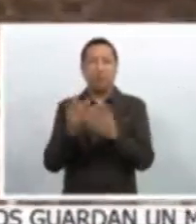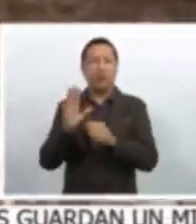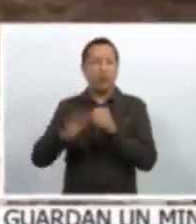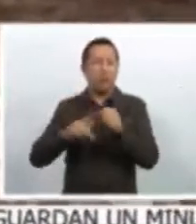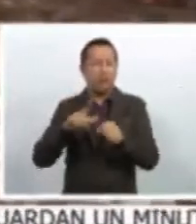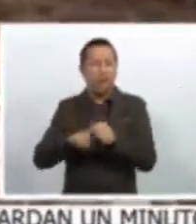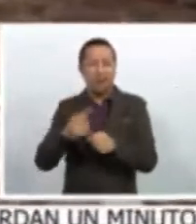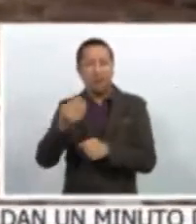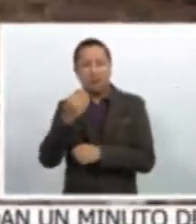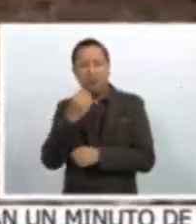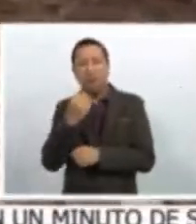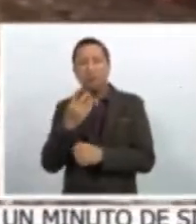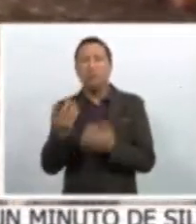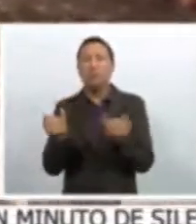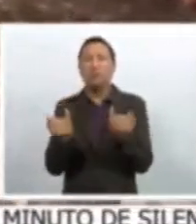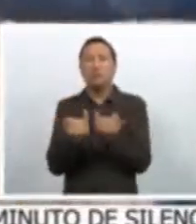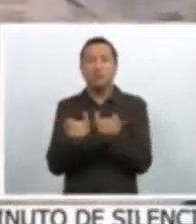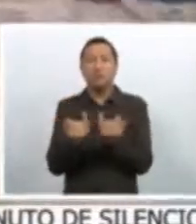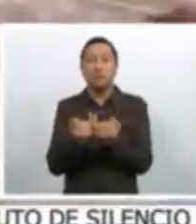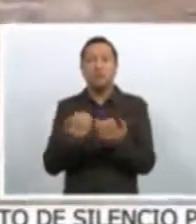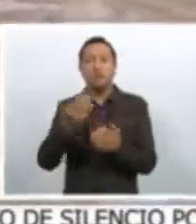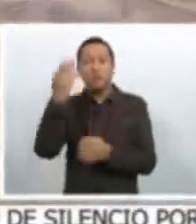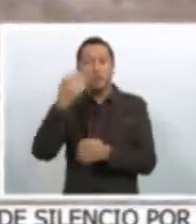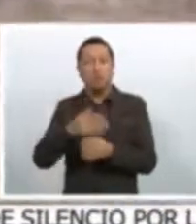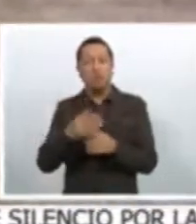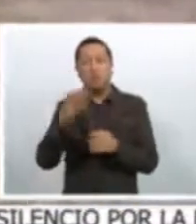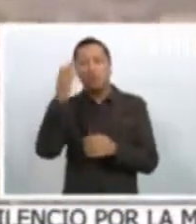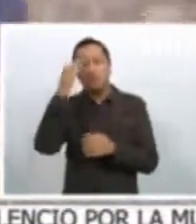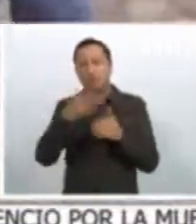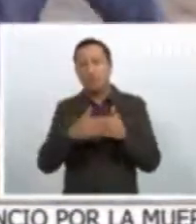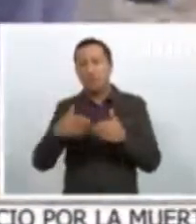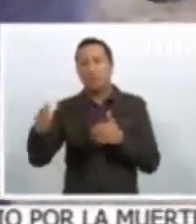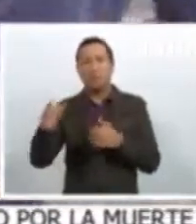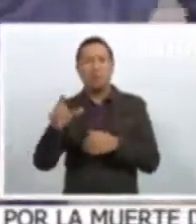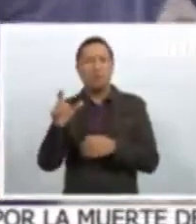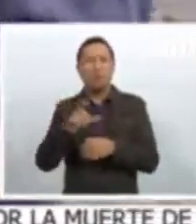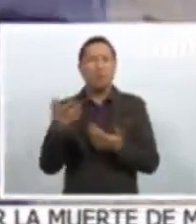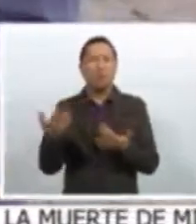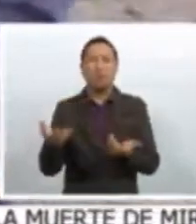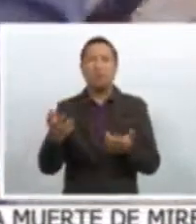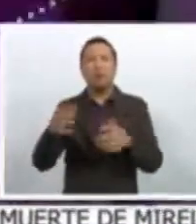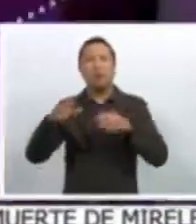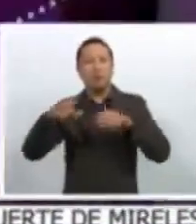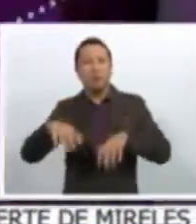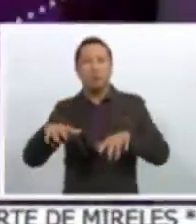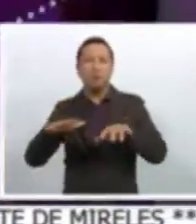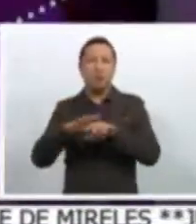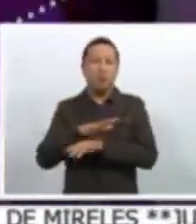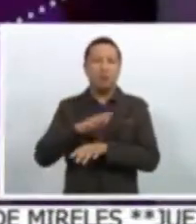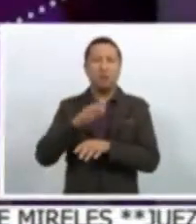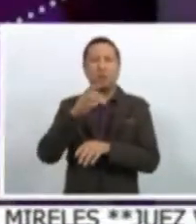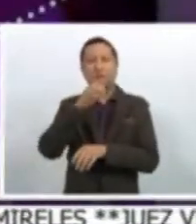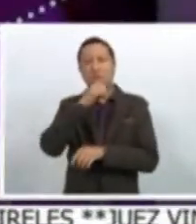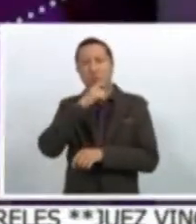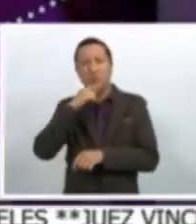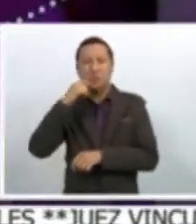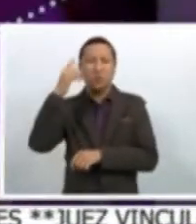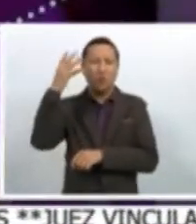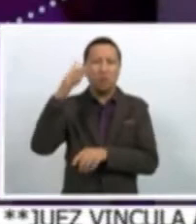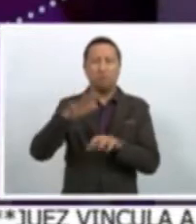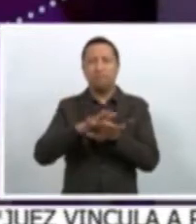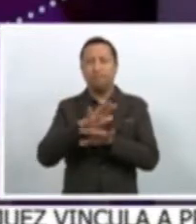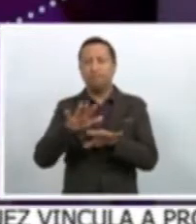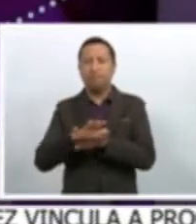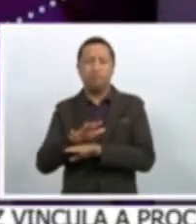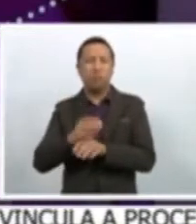la actividad en modalidad de temporal, siempre corren riesgo de perder sus animales en épocas de clima adverso. Y a continuación le